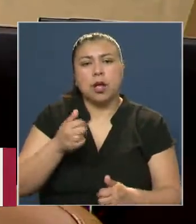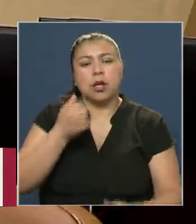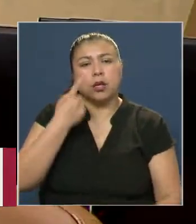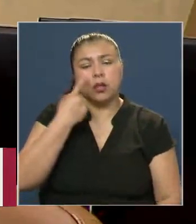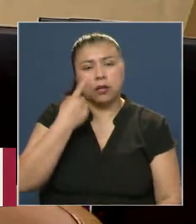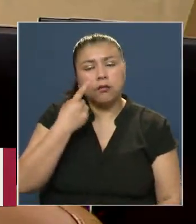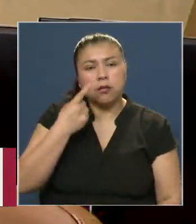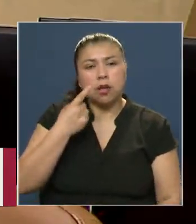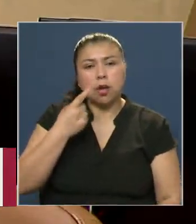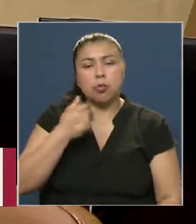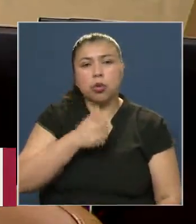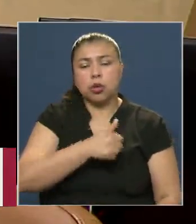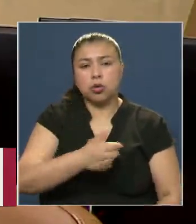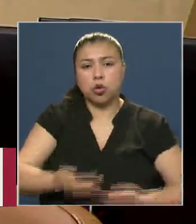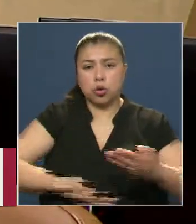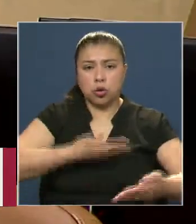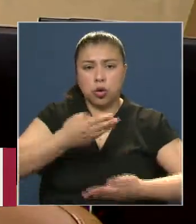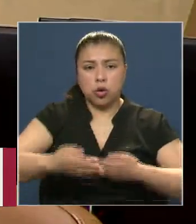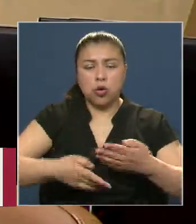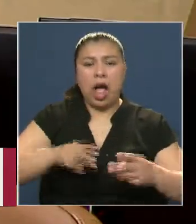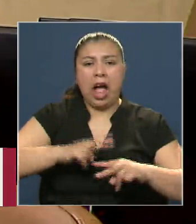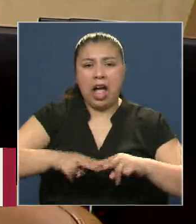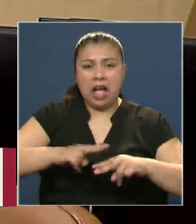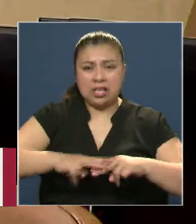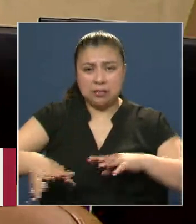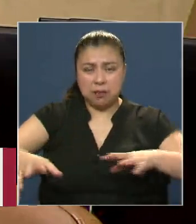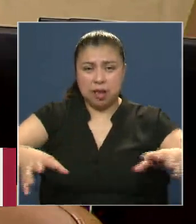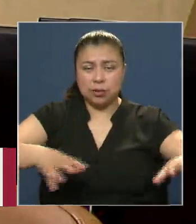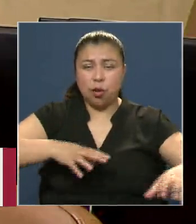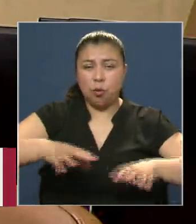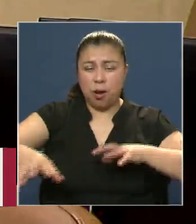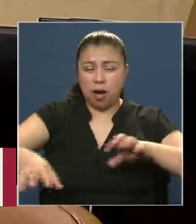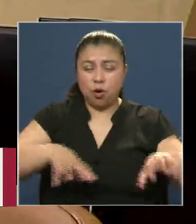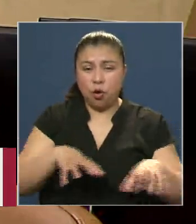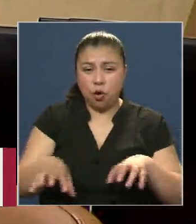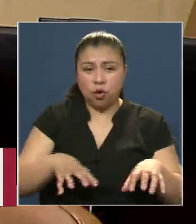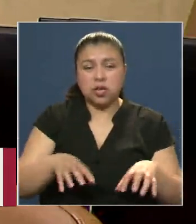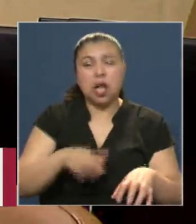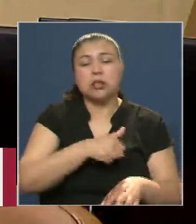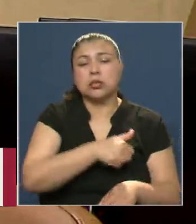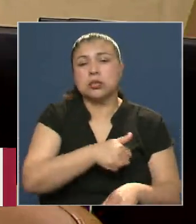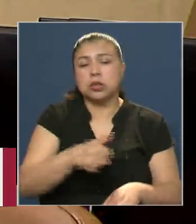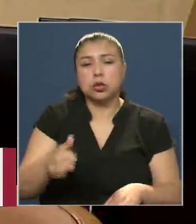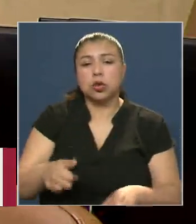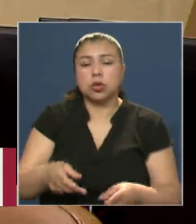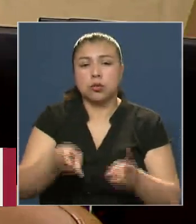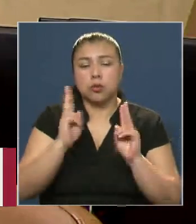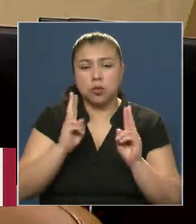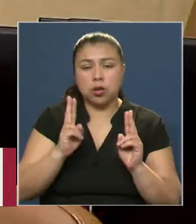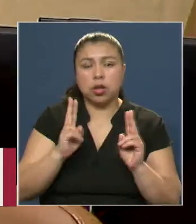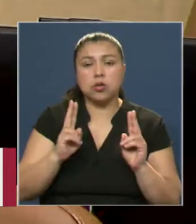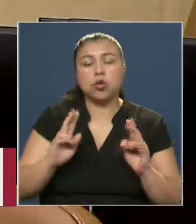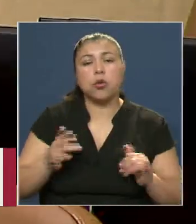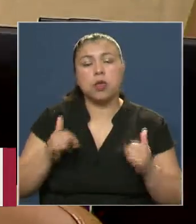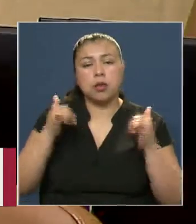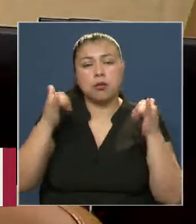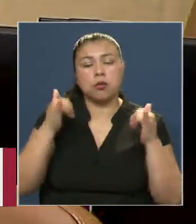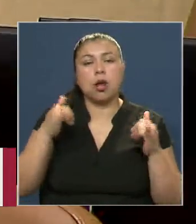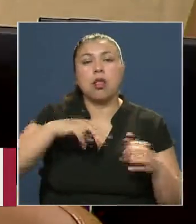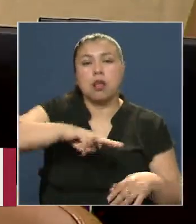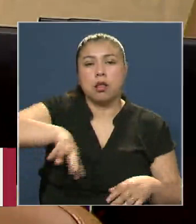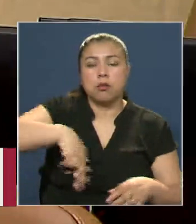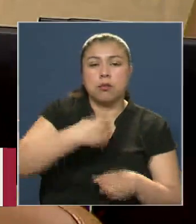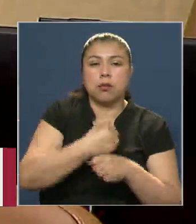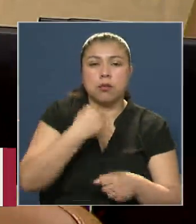generar riqueza y todos y todas tenemos el derecho a disfrutar del producto de nuestro trabajo. Para